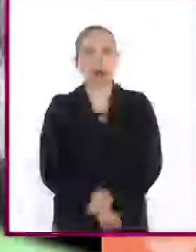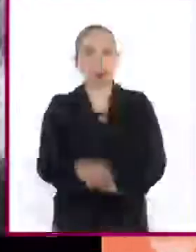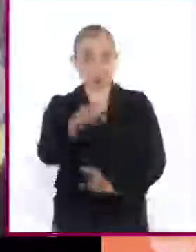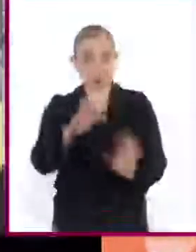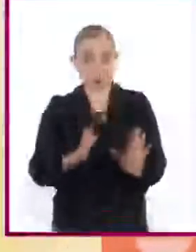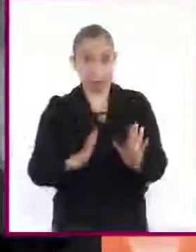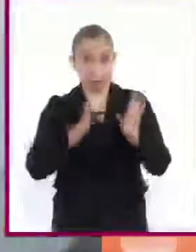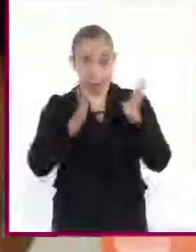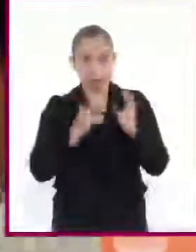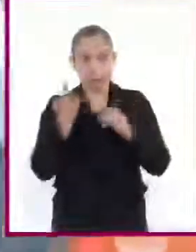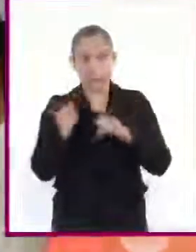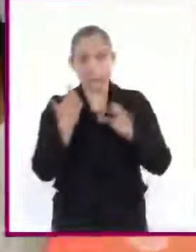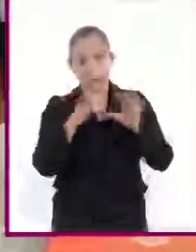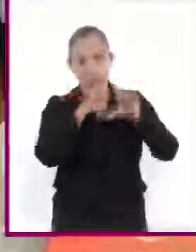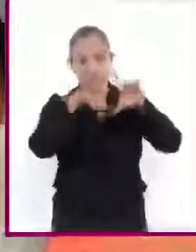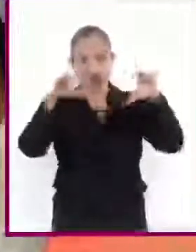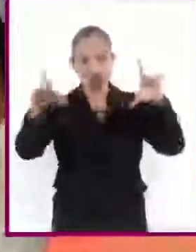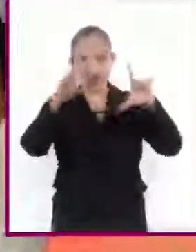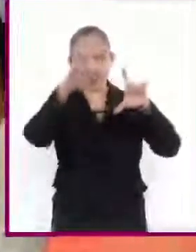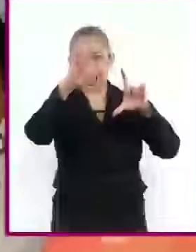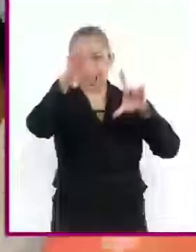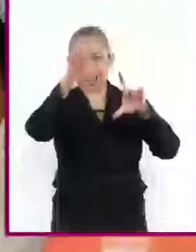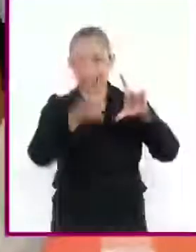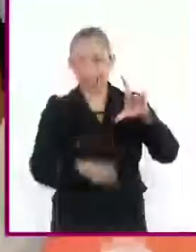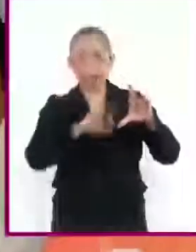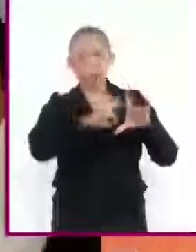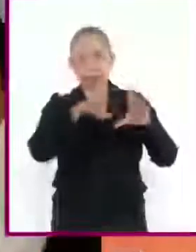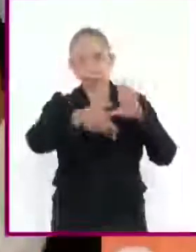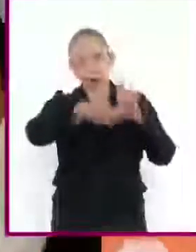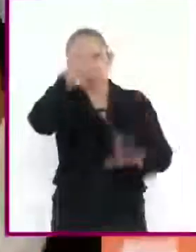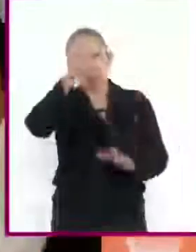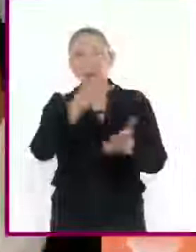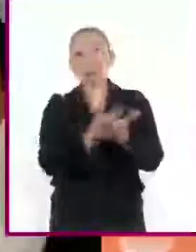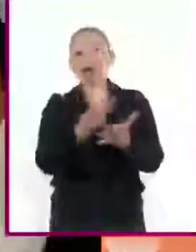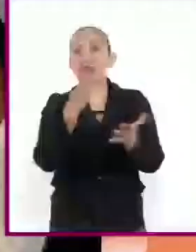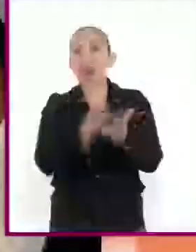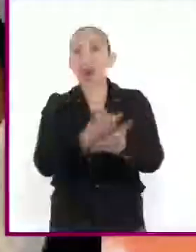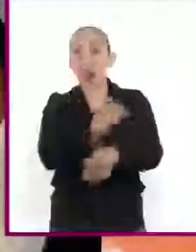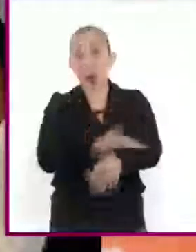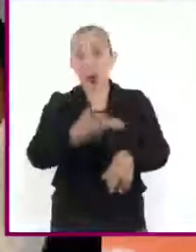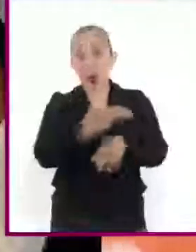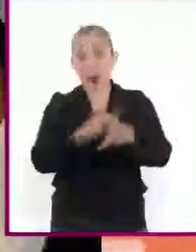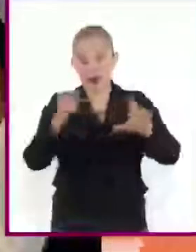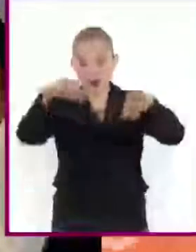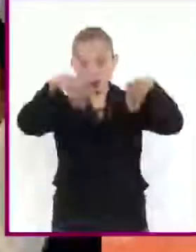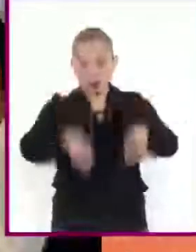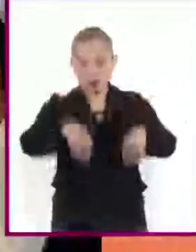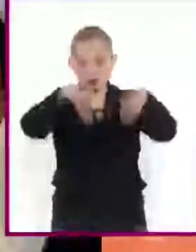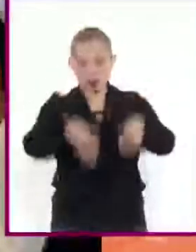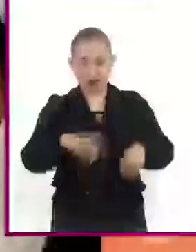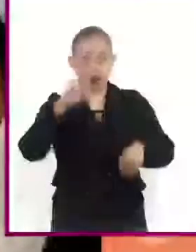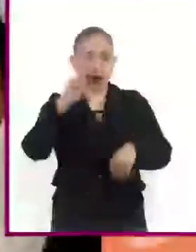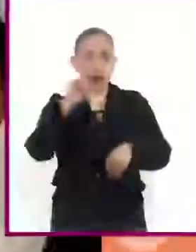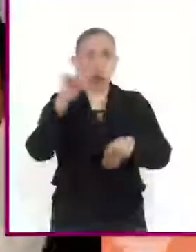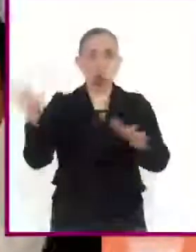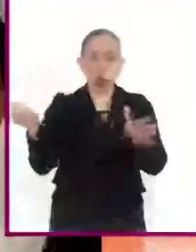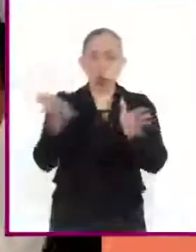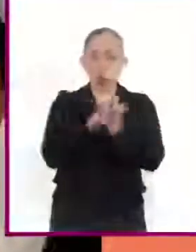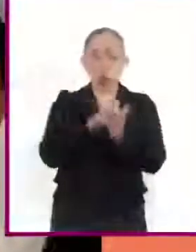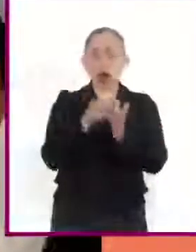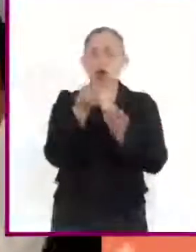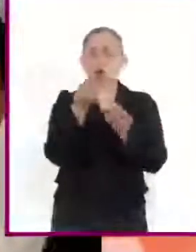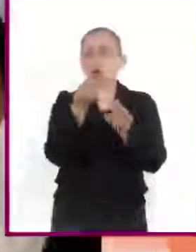Sorpréndete, de las placas radiográficas puede obtenerse plata. Durante el proceso de revelado, las placas quedan impregnadas con